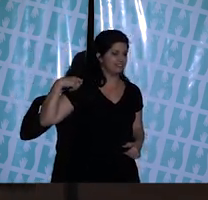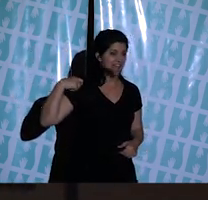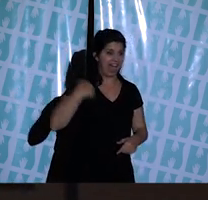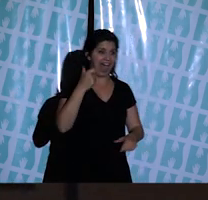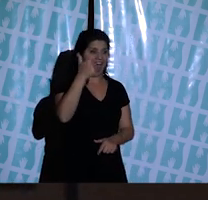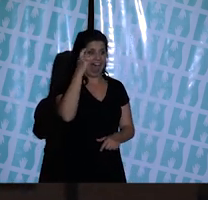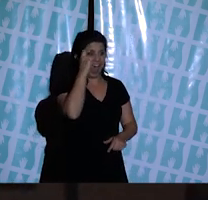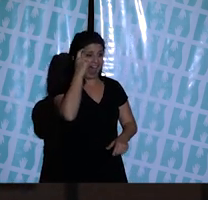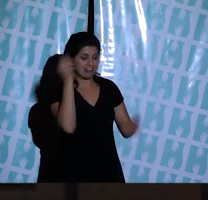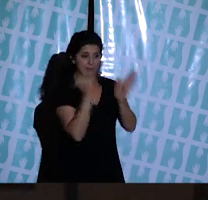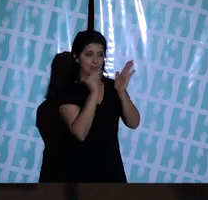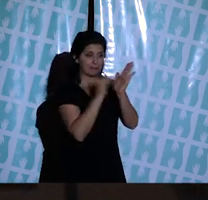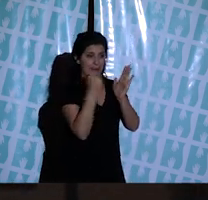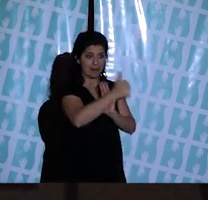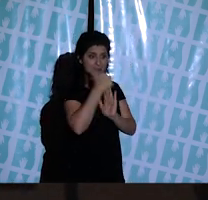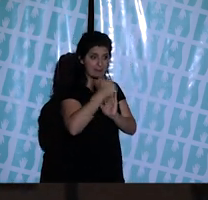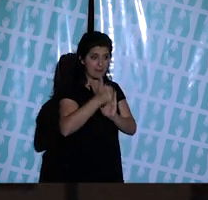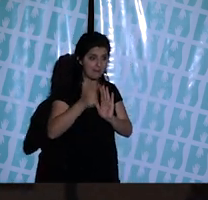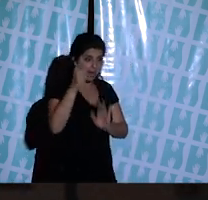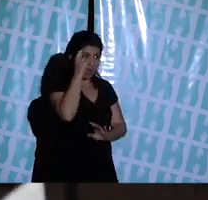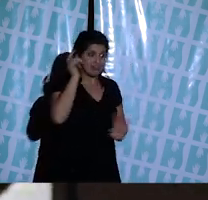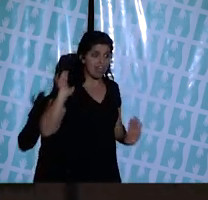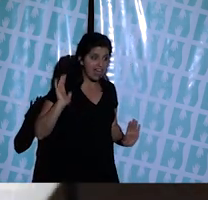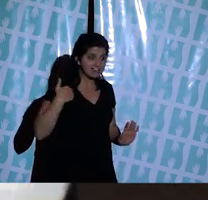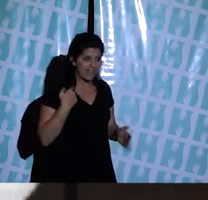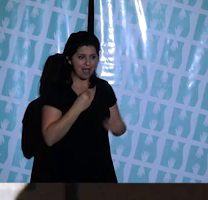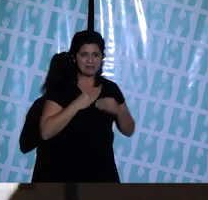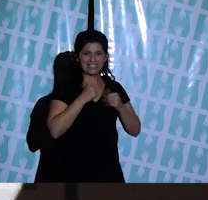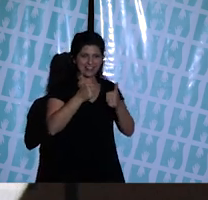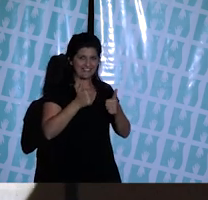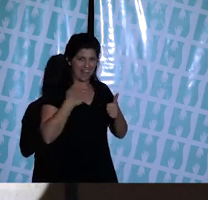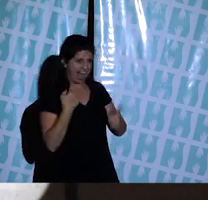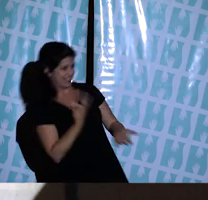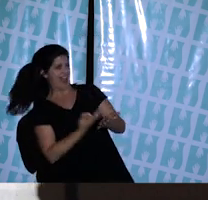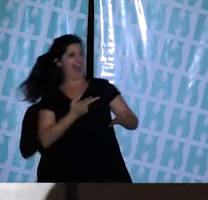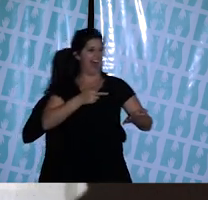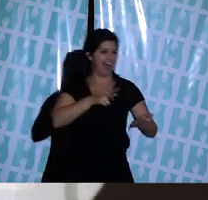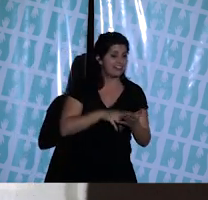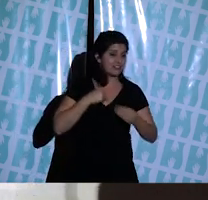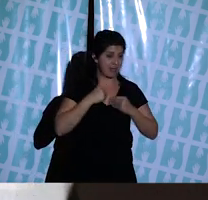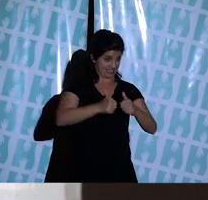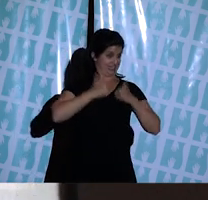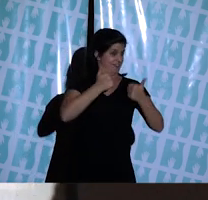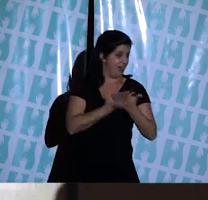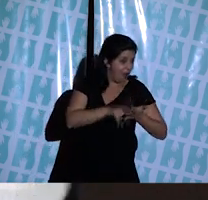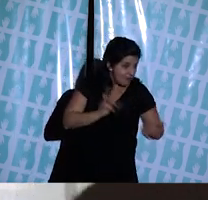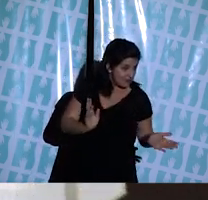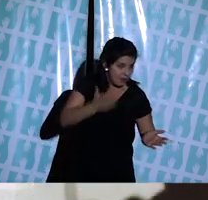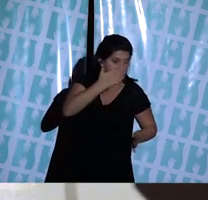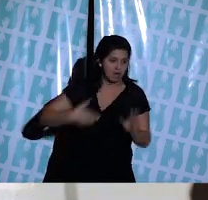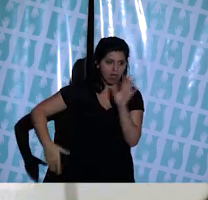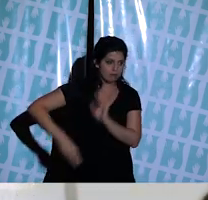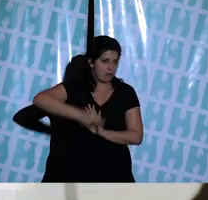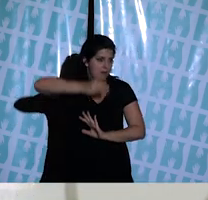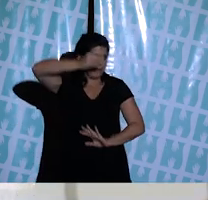gusta, me voy a sentir bien. Y me siento bien. Y lo vuelvo a hacer para sentirme bien, pero después tengo que hacerlo muchas